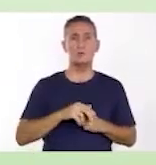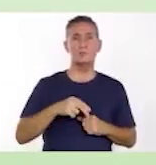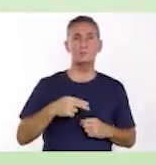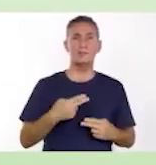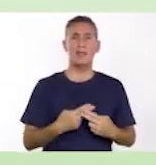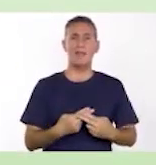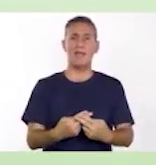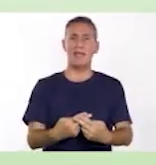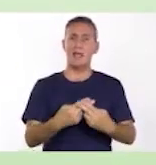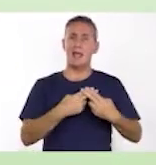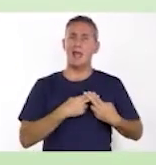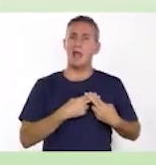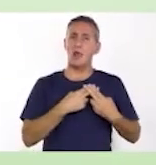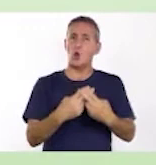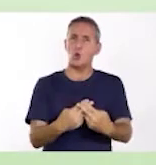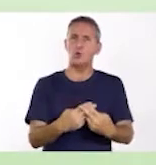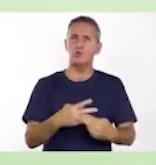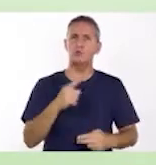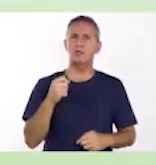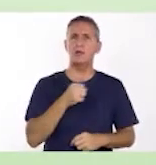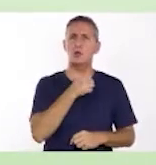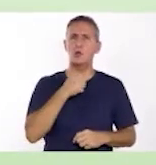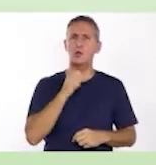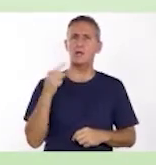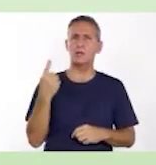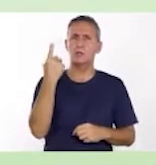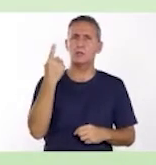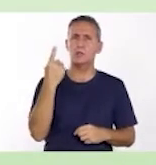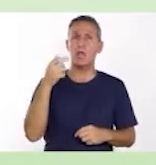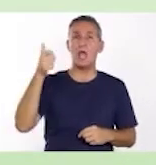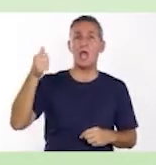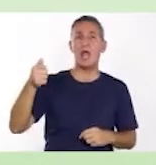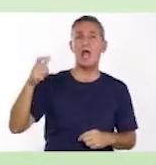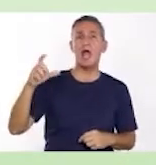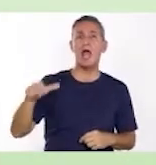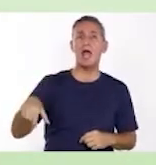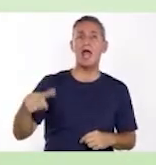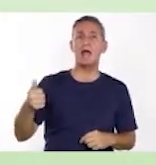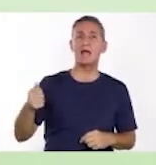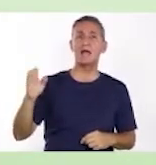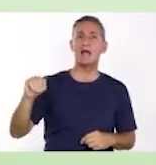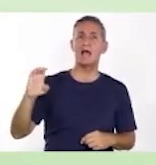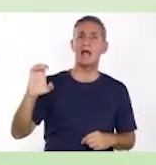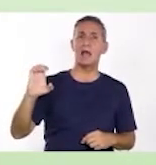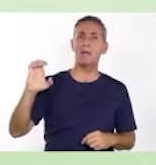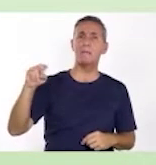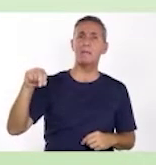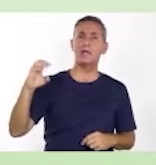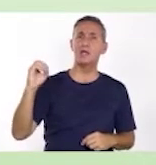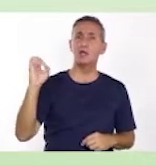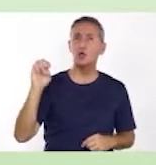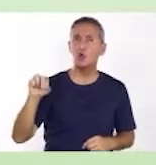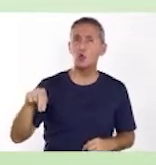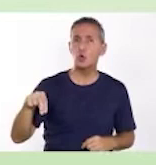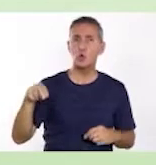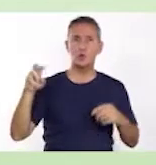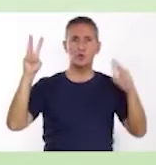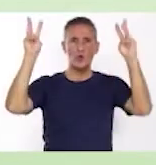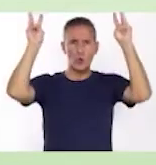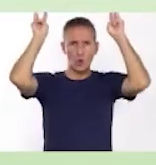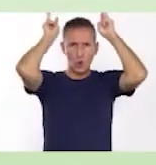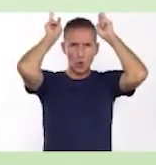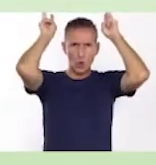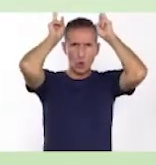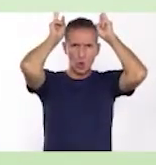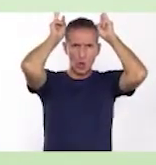en este canto 1? Bien, pues tenemos Agamenón y Aquiles. Agamenón, rey de